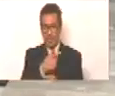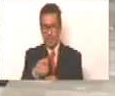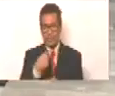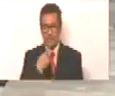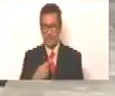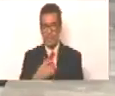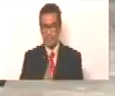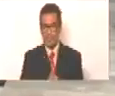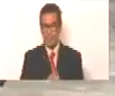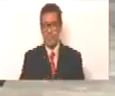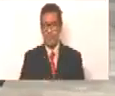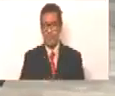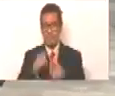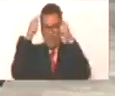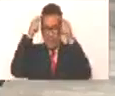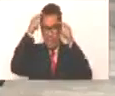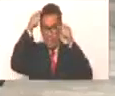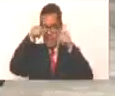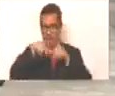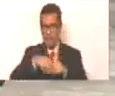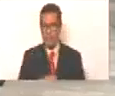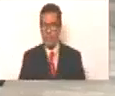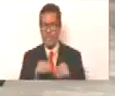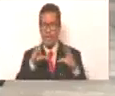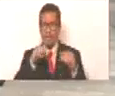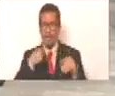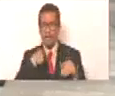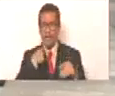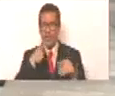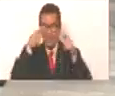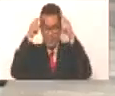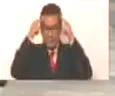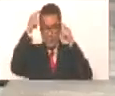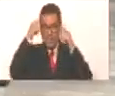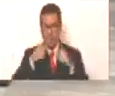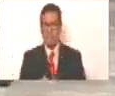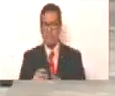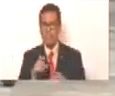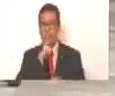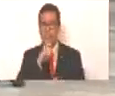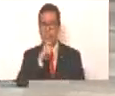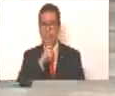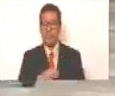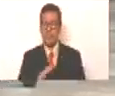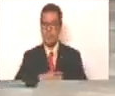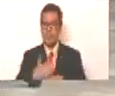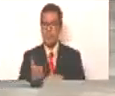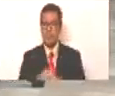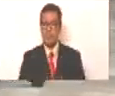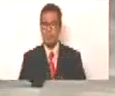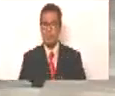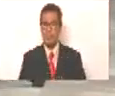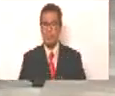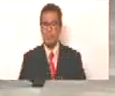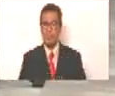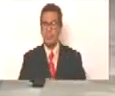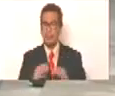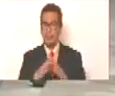Y Chávez, entonces, hablar de Chávez es tan difícil, porque es tal su dimensión